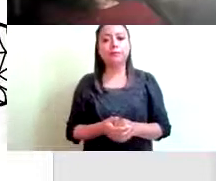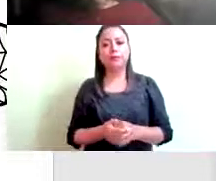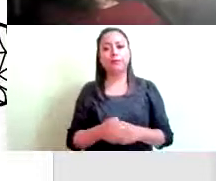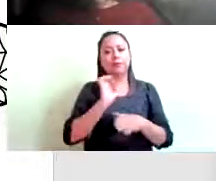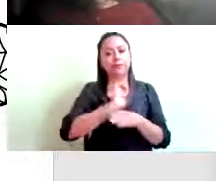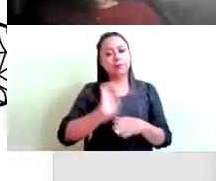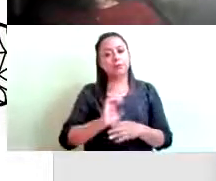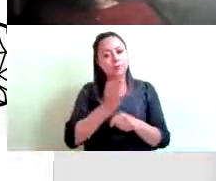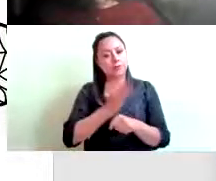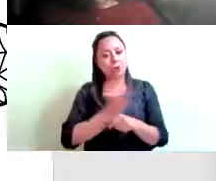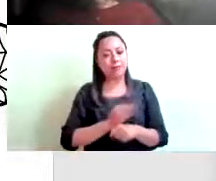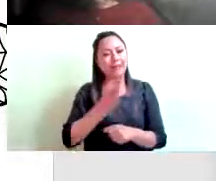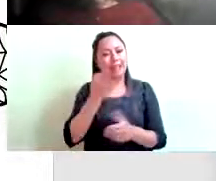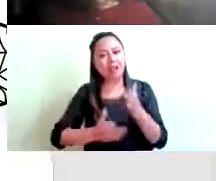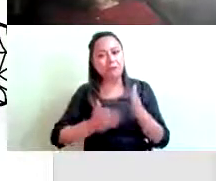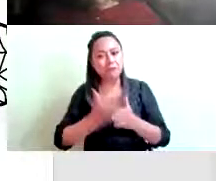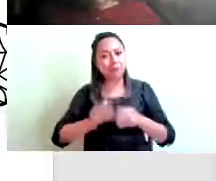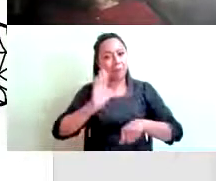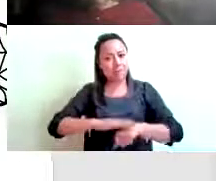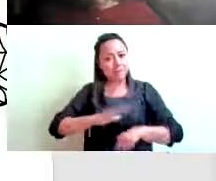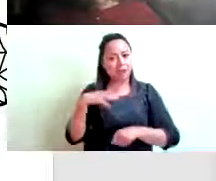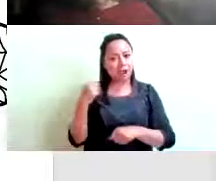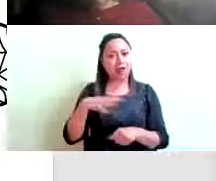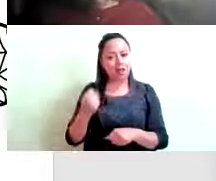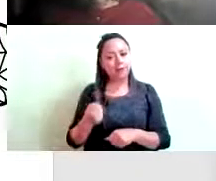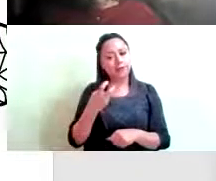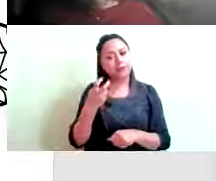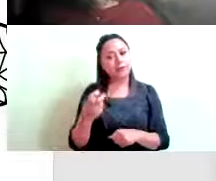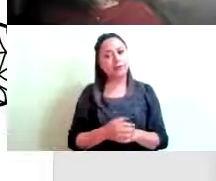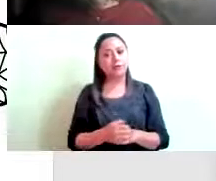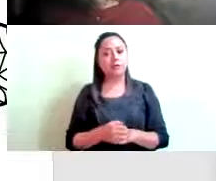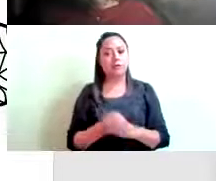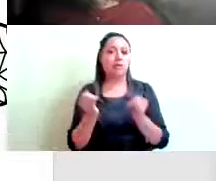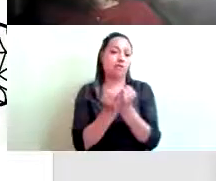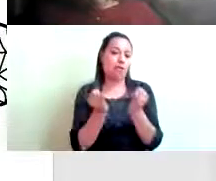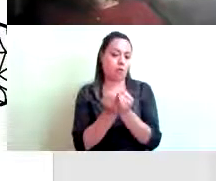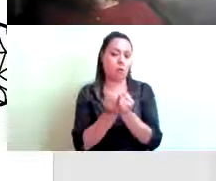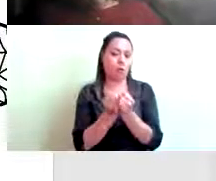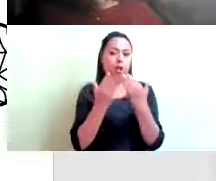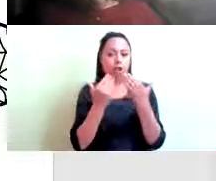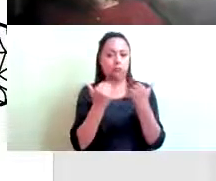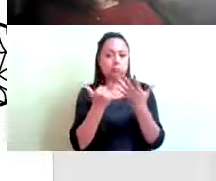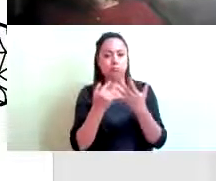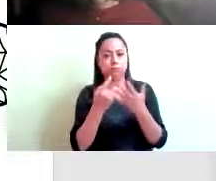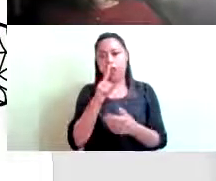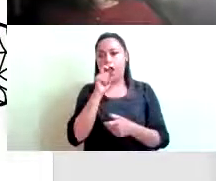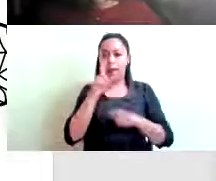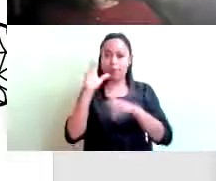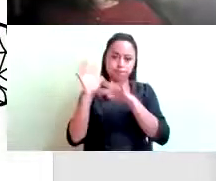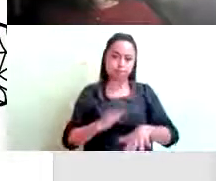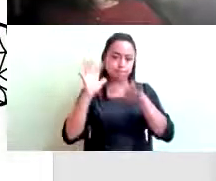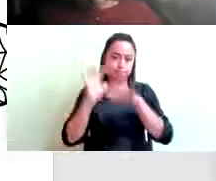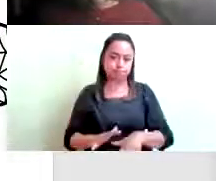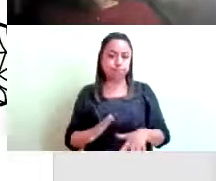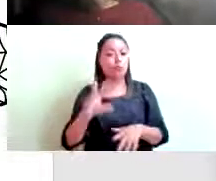falta impulsar con más fuerza esta cuestión, sin soslayar también que la cosecha de lluvia no solamente